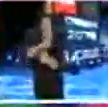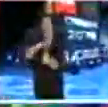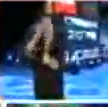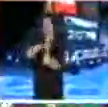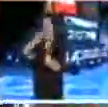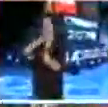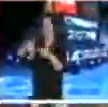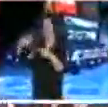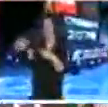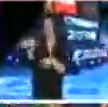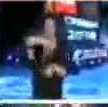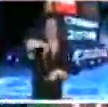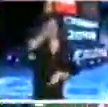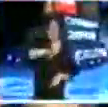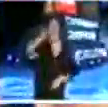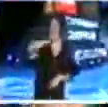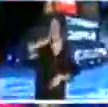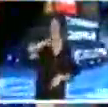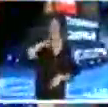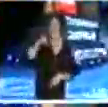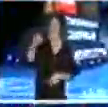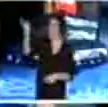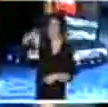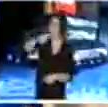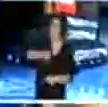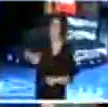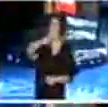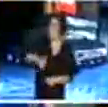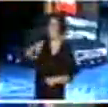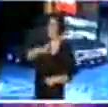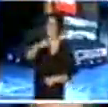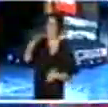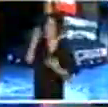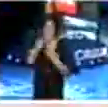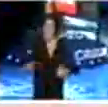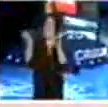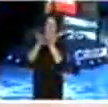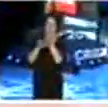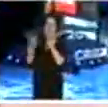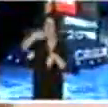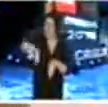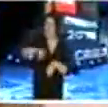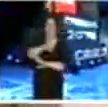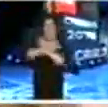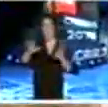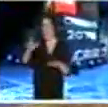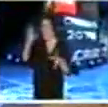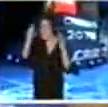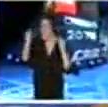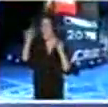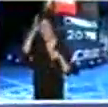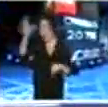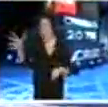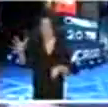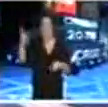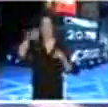diario es aguantar tanta desigualdad. Basta ya, aquí drama ni uno más. Basta ya, aquí